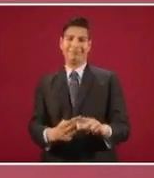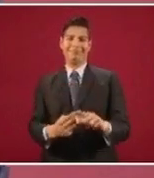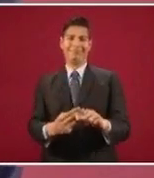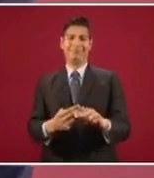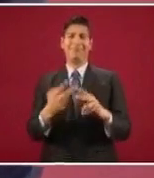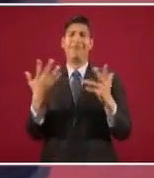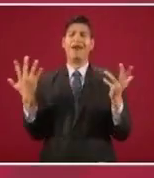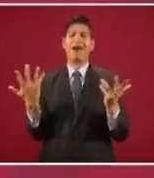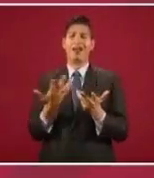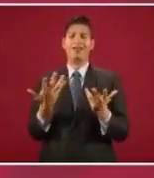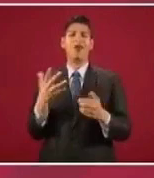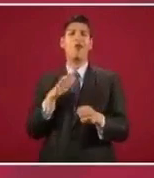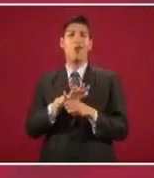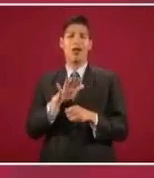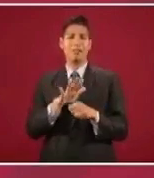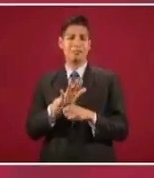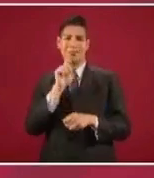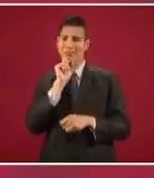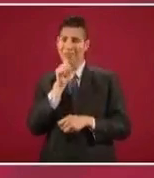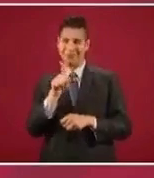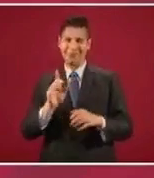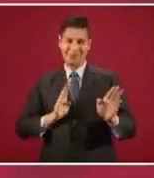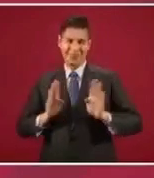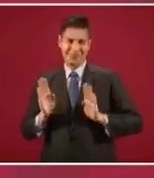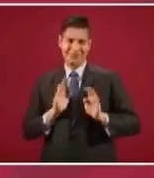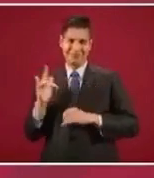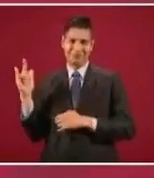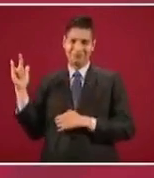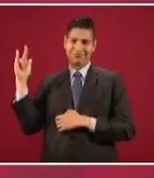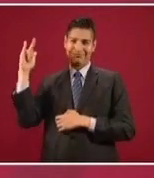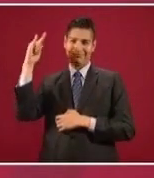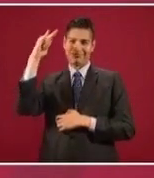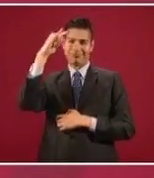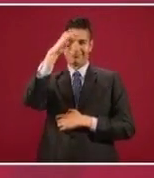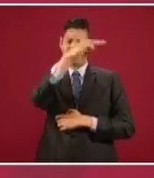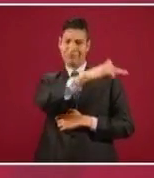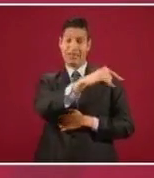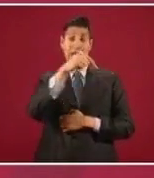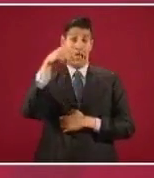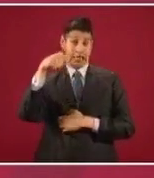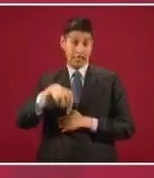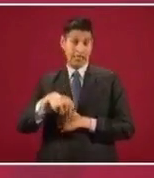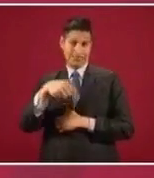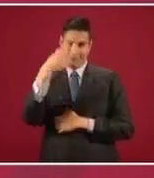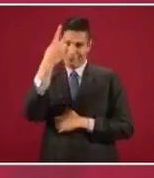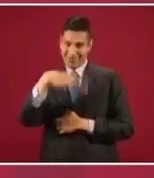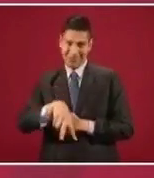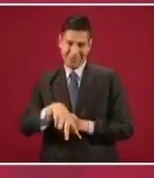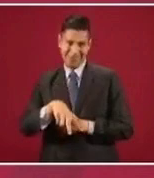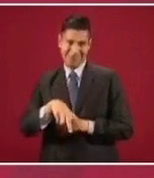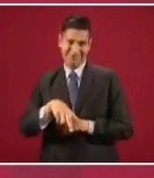creación de las Fuerzas Aéreas de México, de la Fuerza Aérea Mexicana.